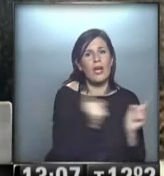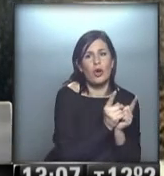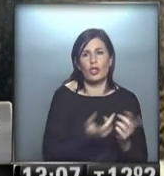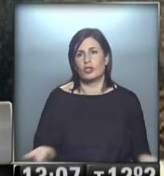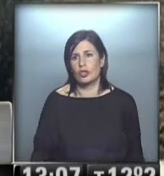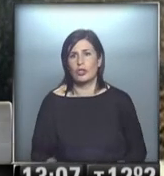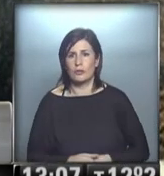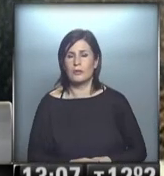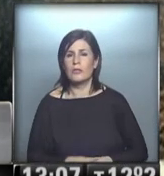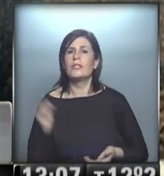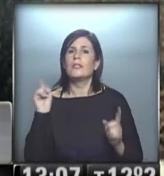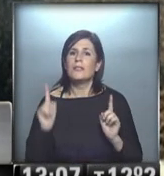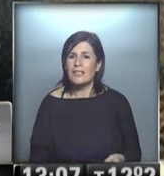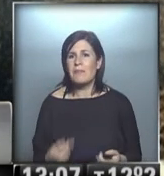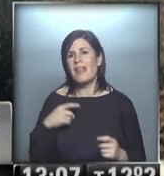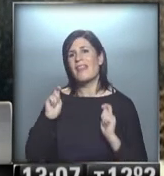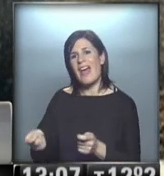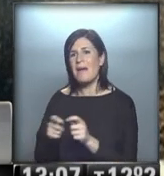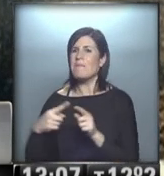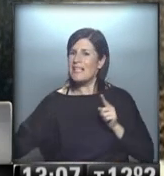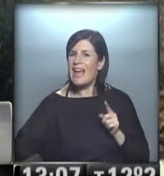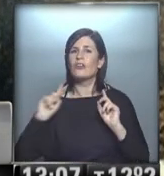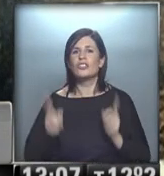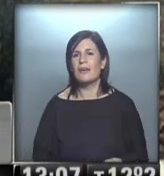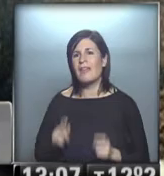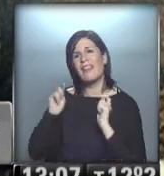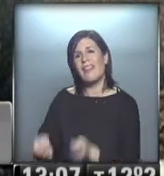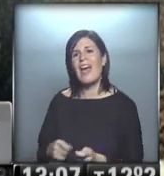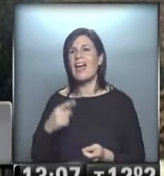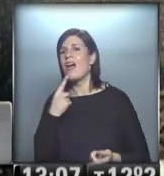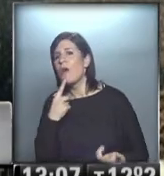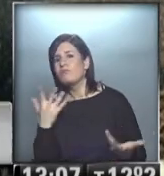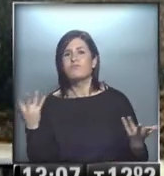agregó, porque les asigna más tiempo o les permite elaborar su posición con más tiempo.